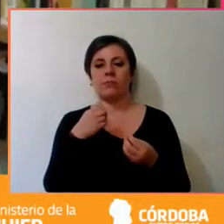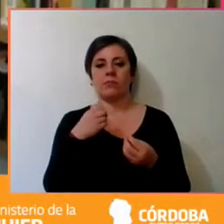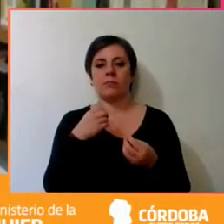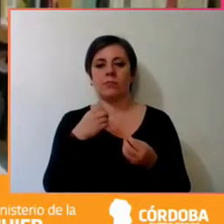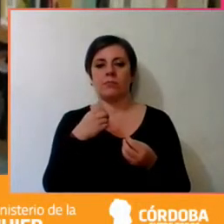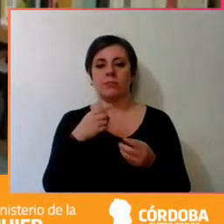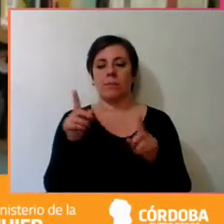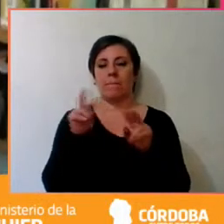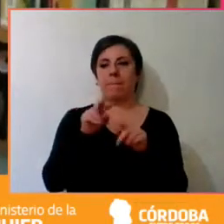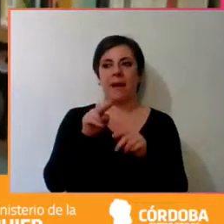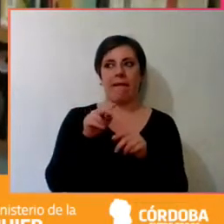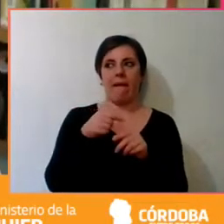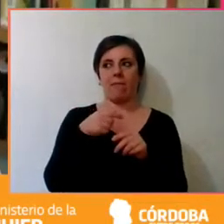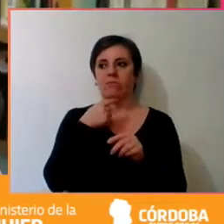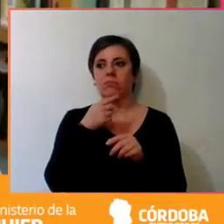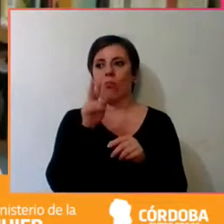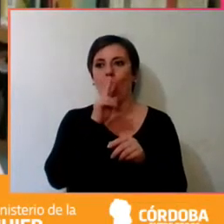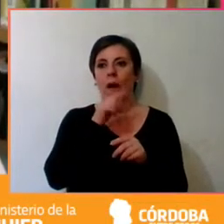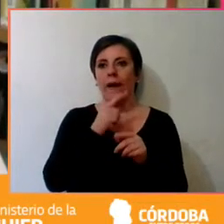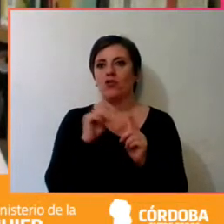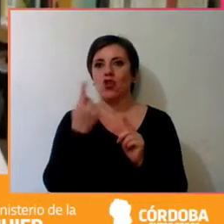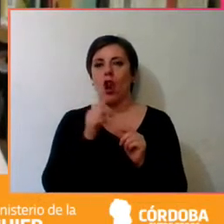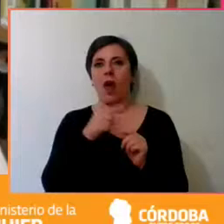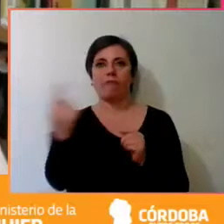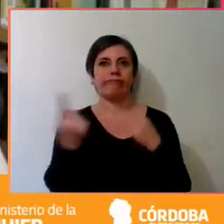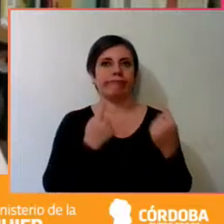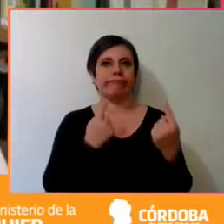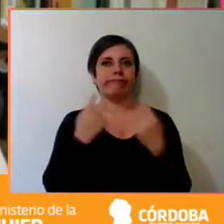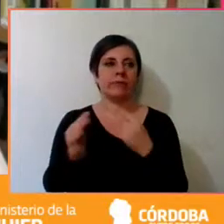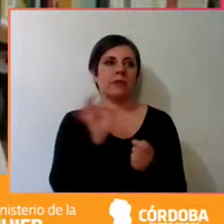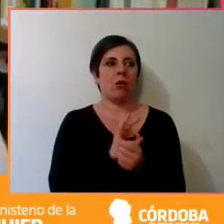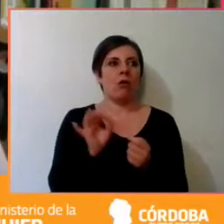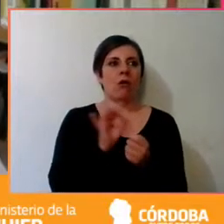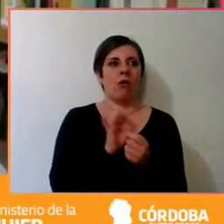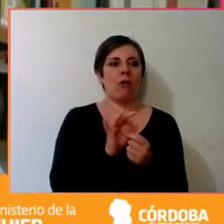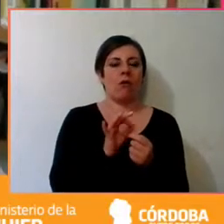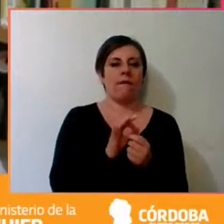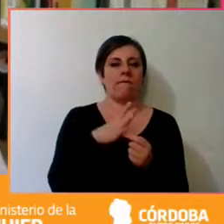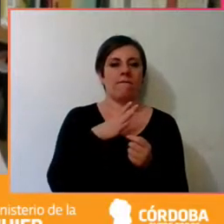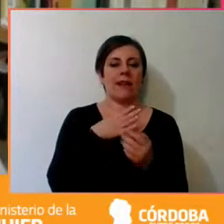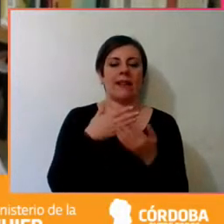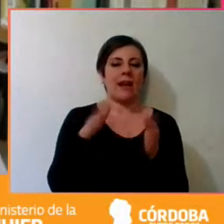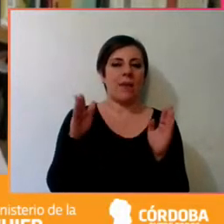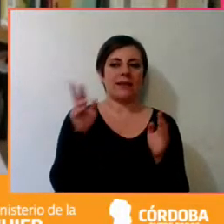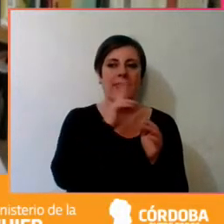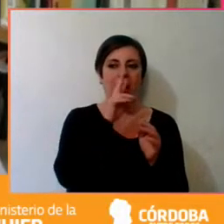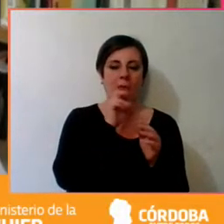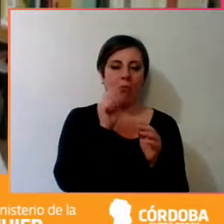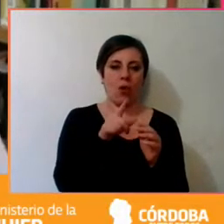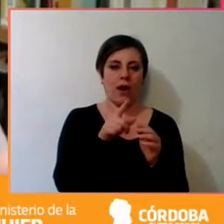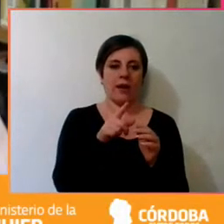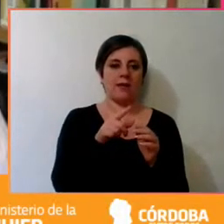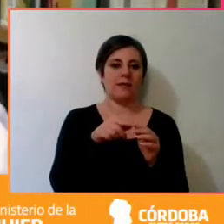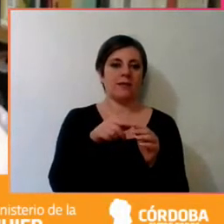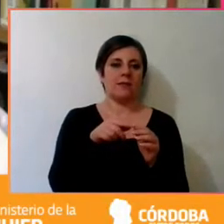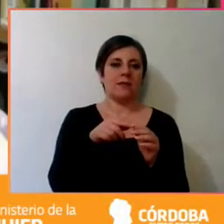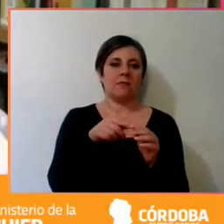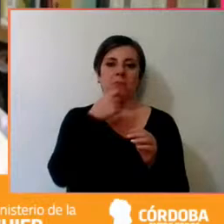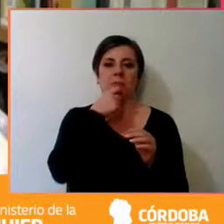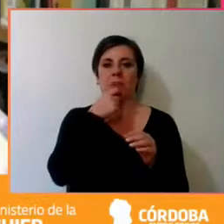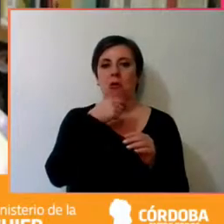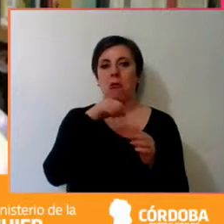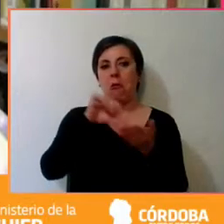las parejas, el tema de la falta de libertad de las mujeres y de seguridad para transitar por